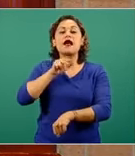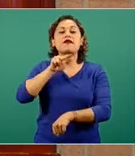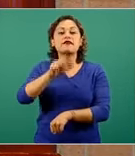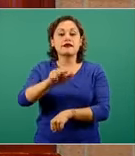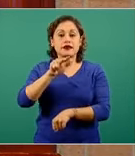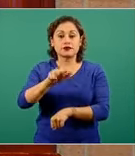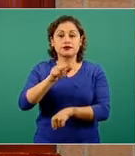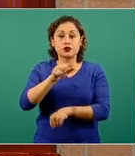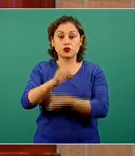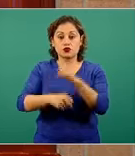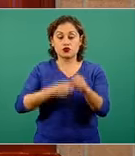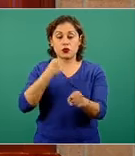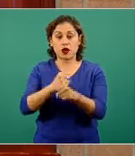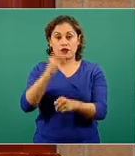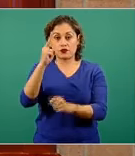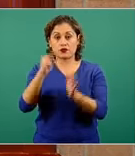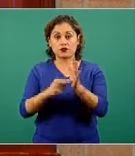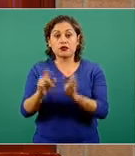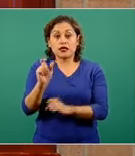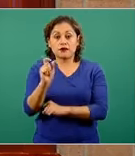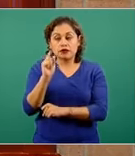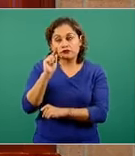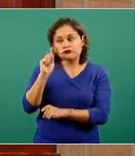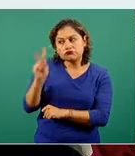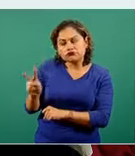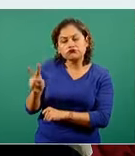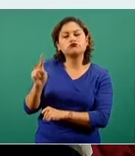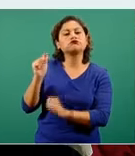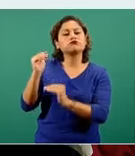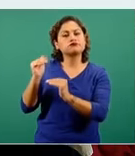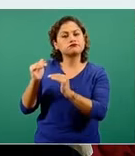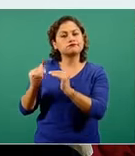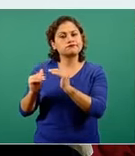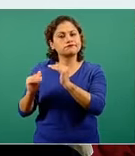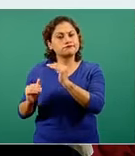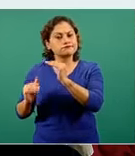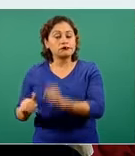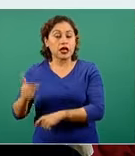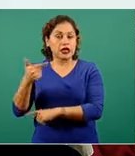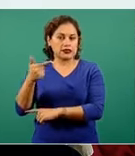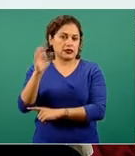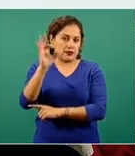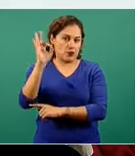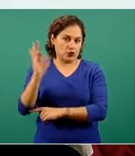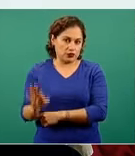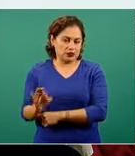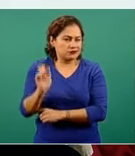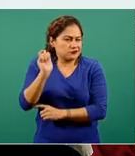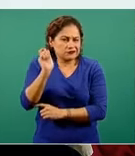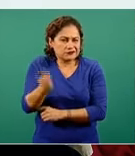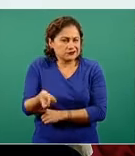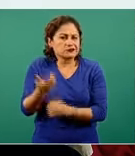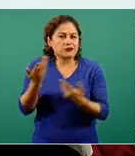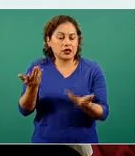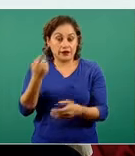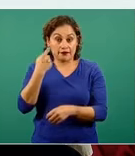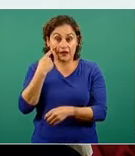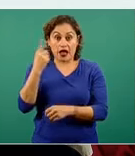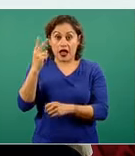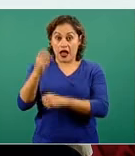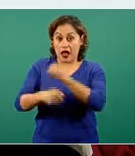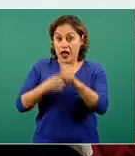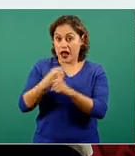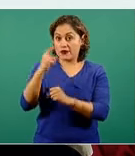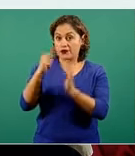del 2020. 7% de letalidad significa que para la semana 1 del